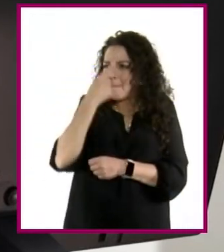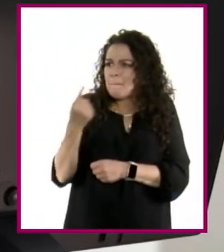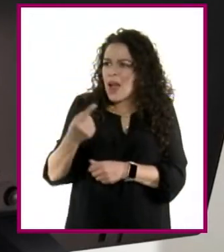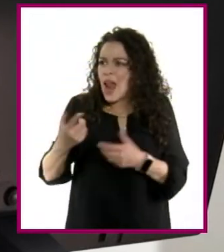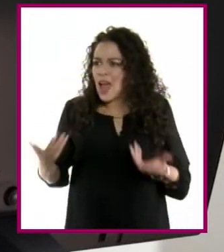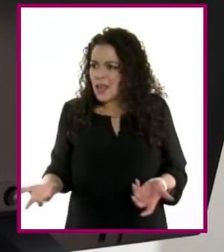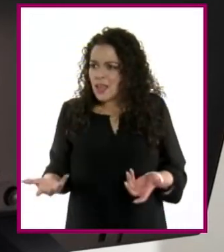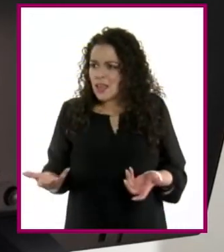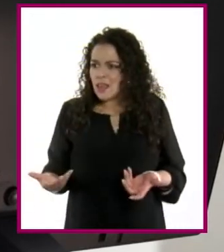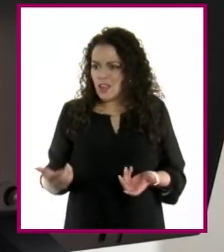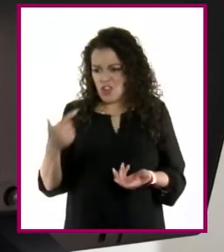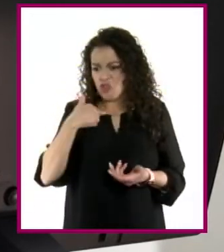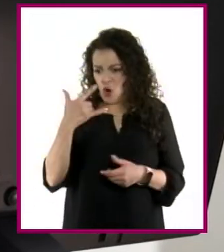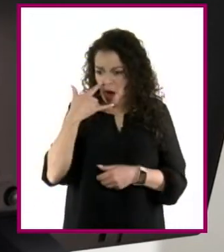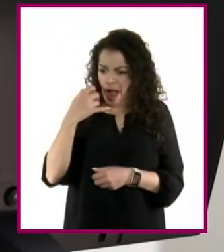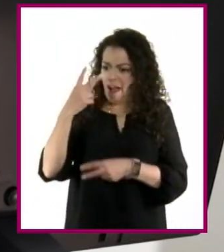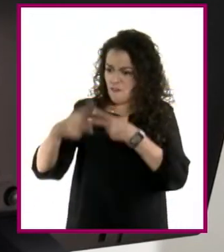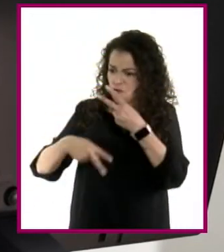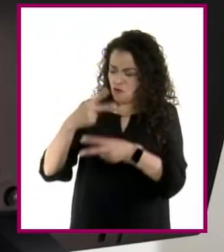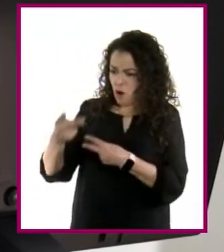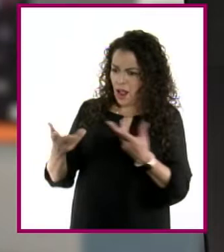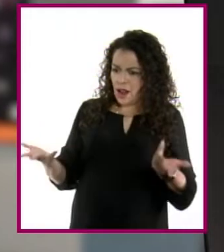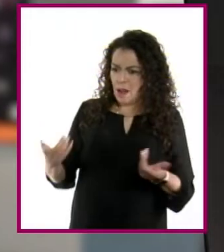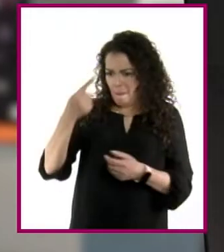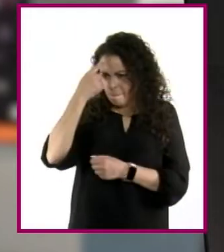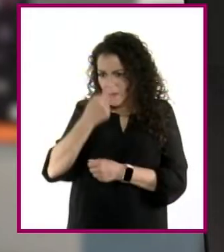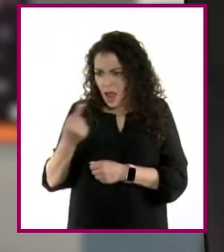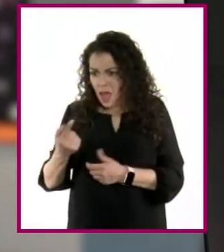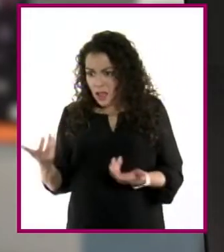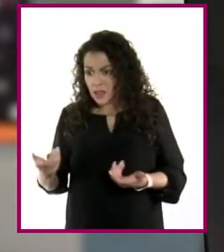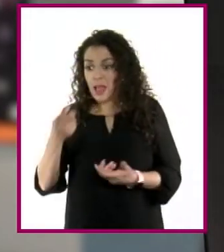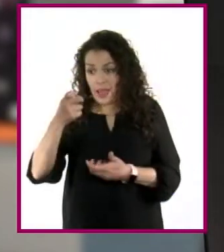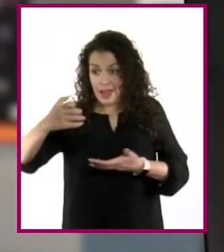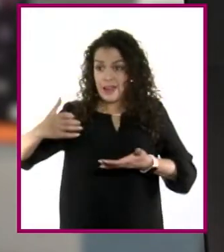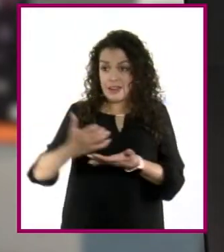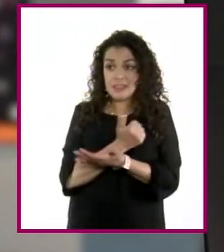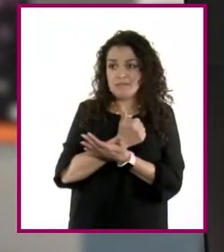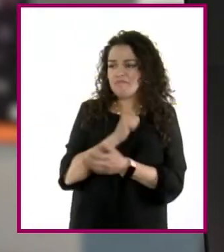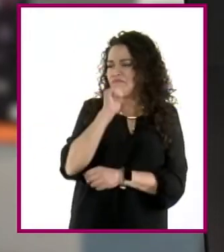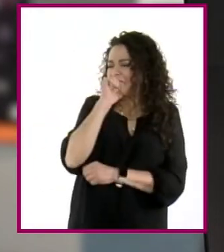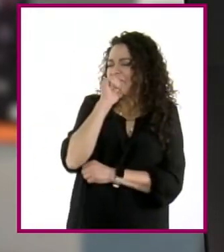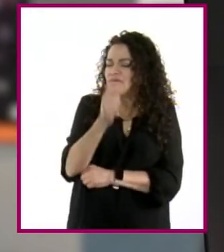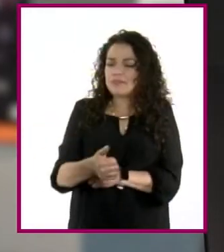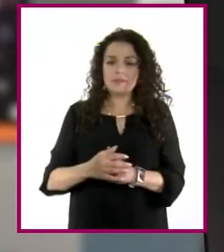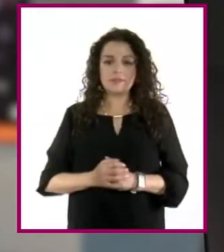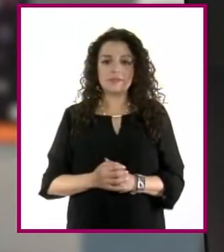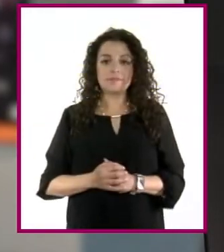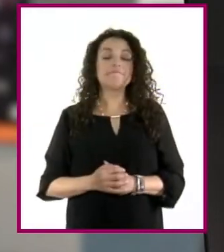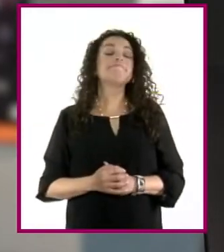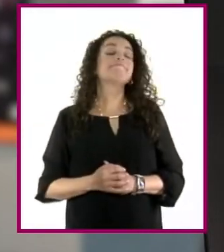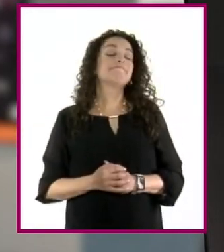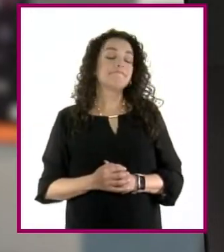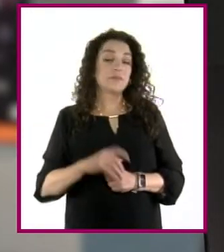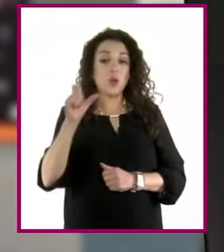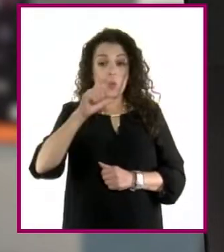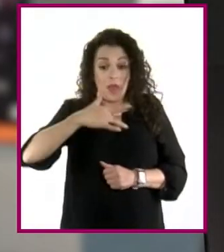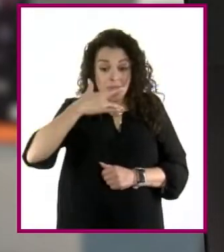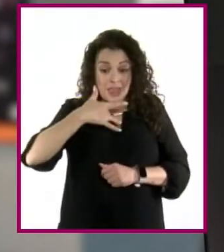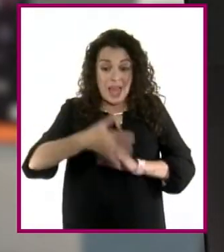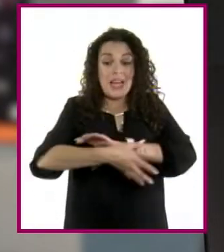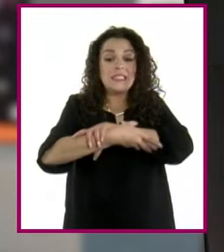individuo para hacer el esfuerzo de ir a una protesta que no va a prosperar? Y esto pasa aunque tengan un sentido de solidaridad,